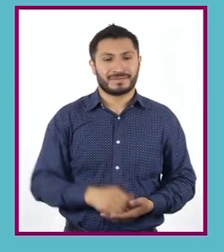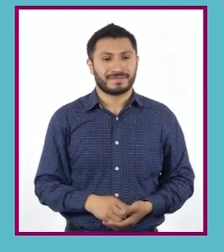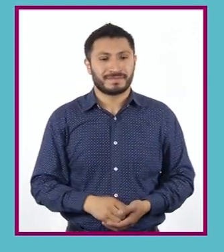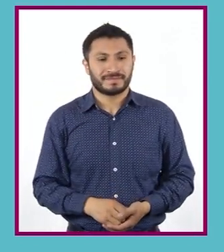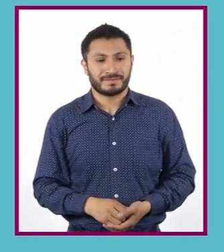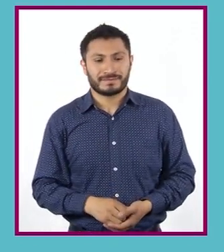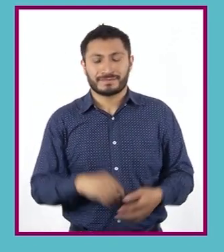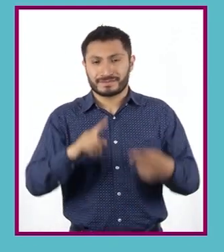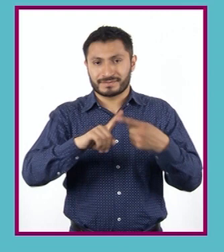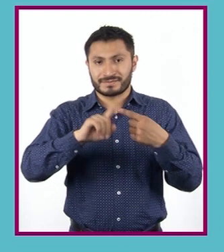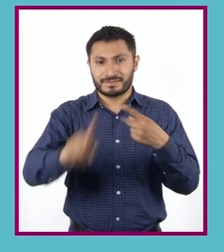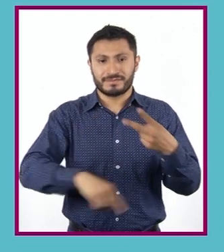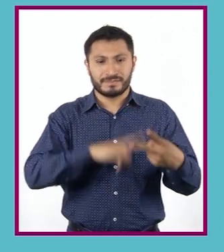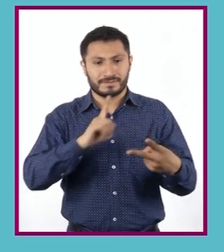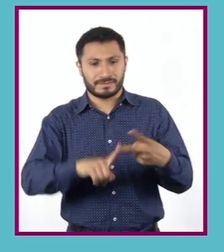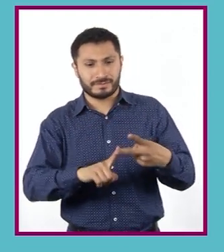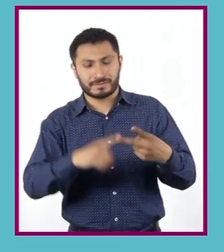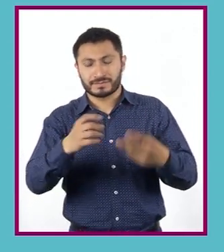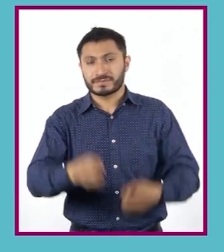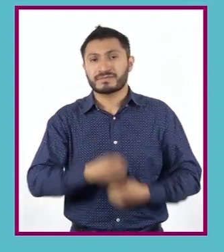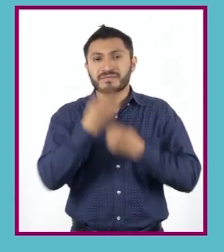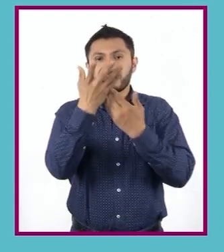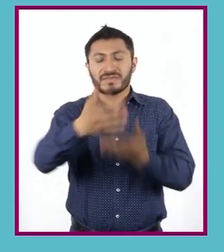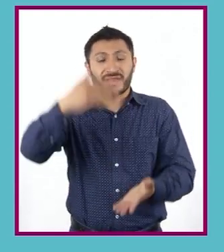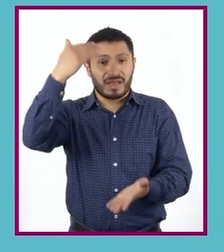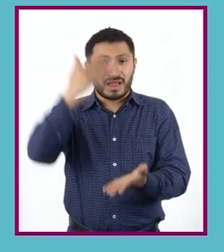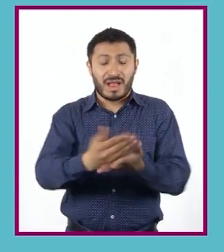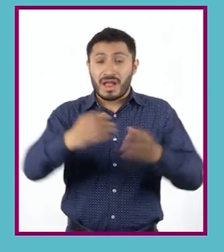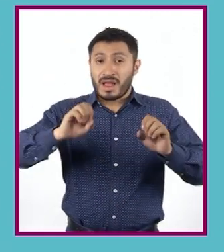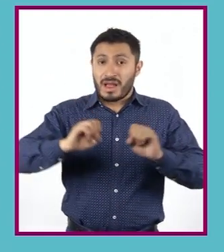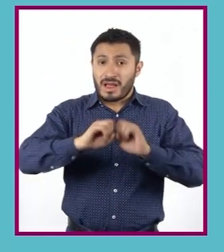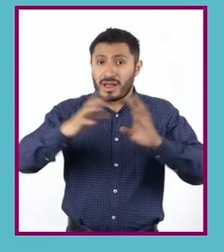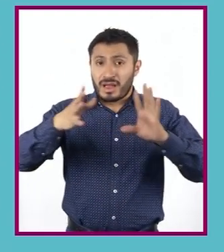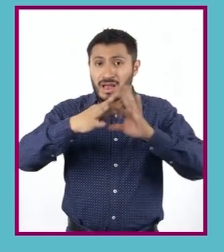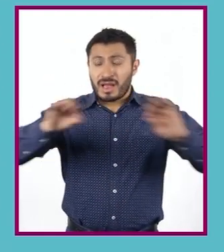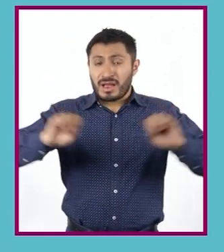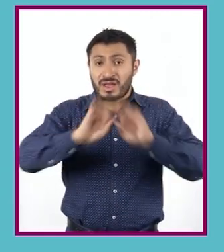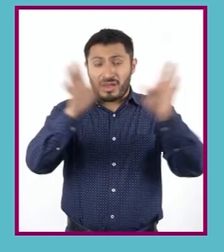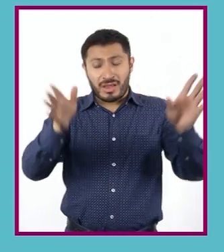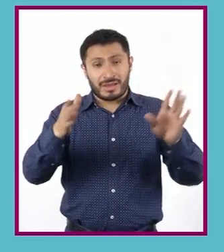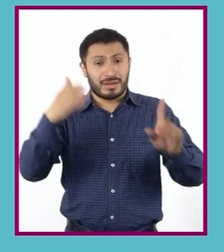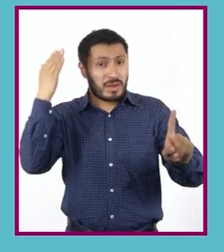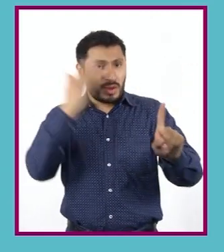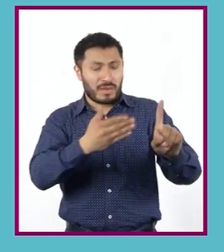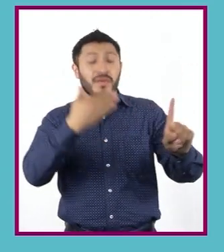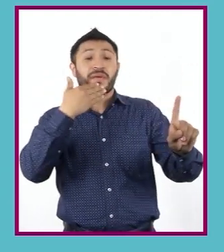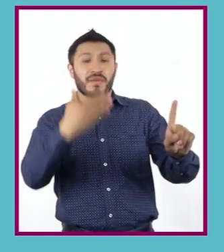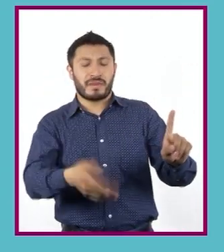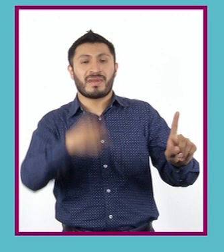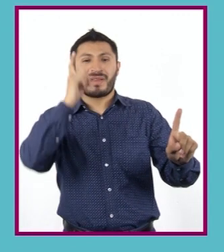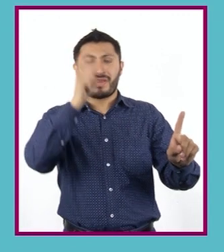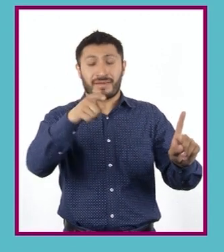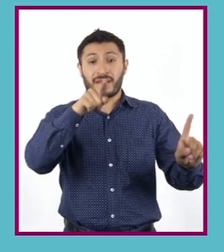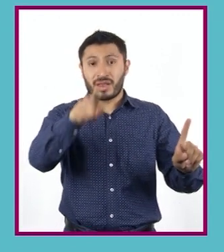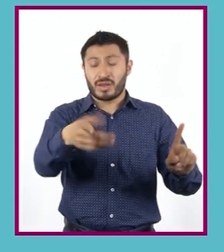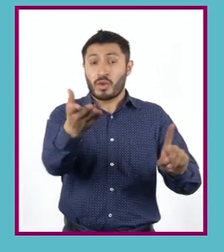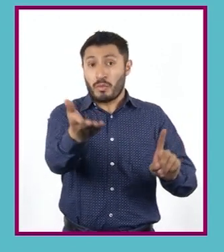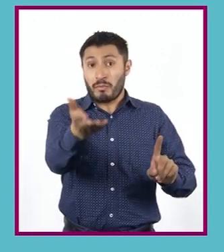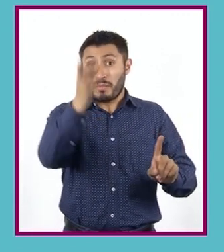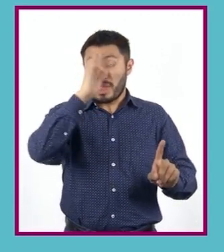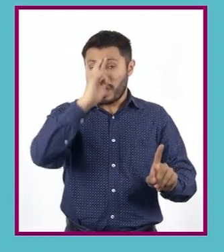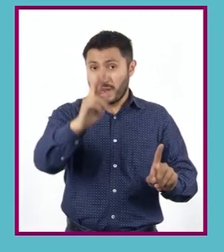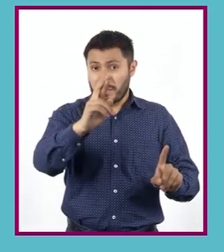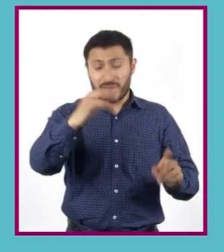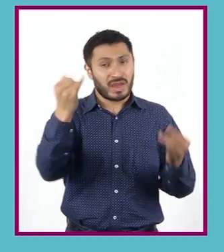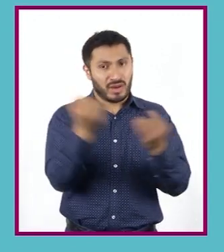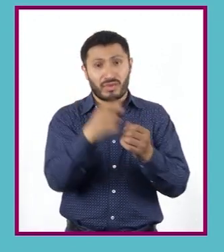poesía, cómic, ensayo, ficción o no ficción, divulgación científica, periodismo, Aventúrate a leer